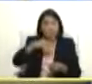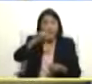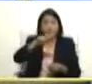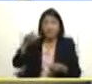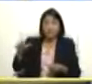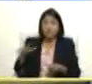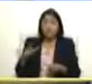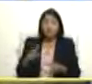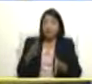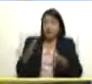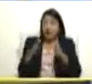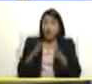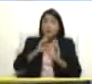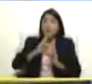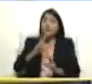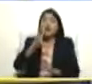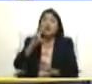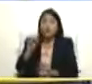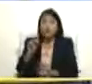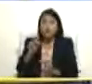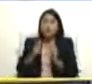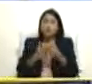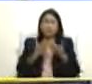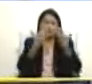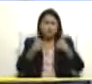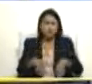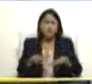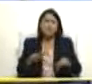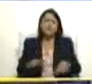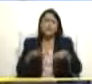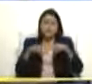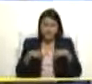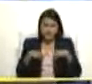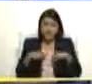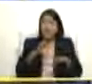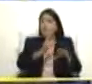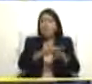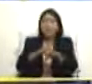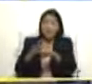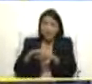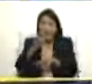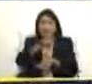como demócrata, como estadista, la acepto y pido al pueblo que la acepte.